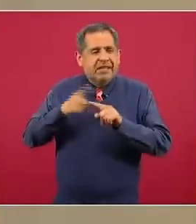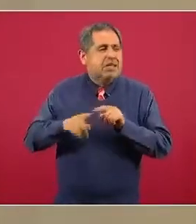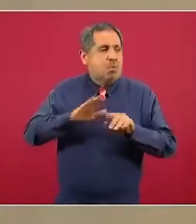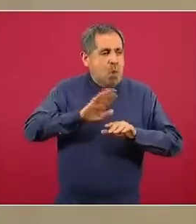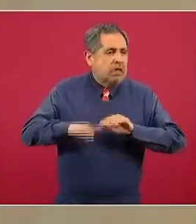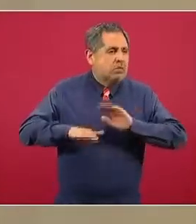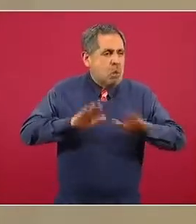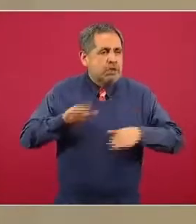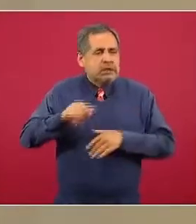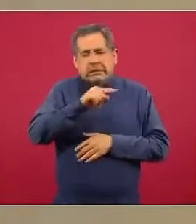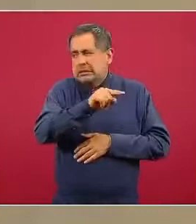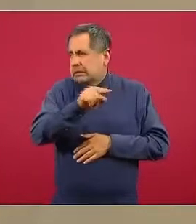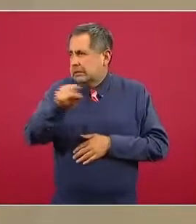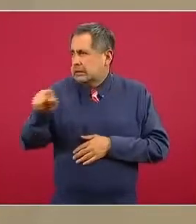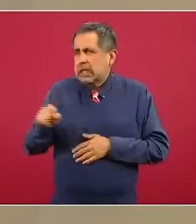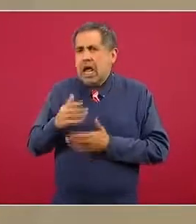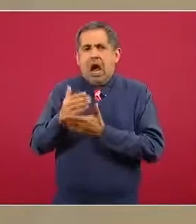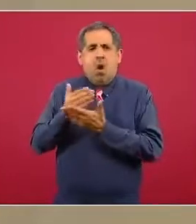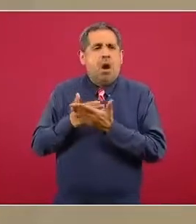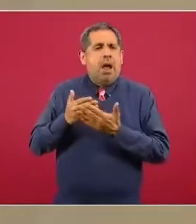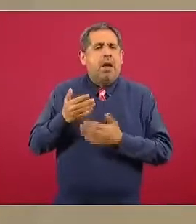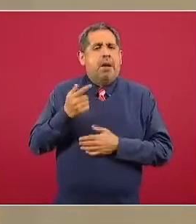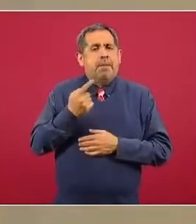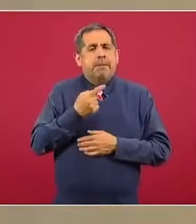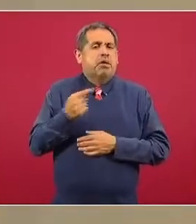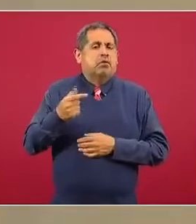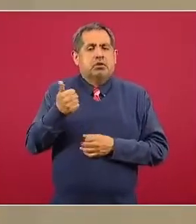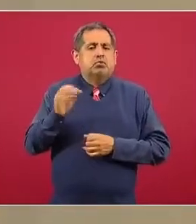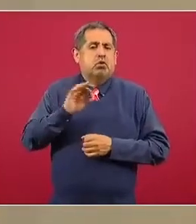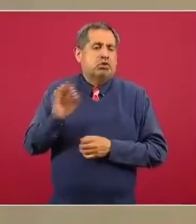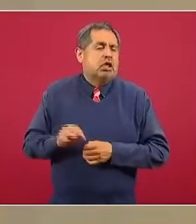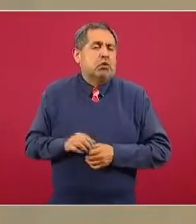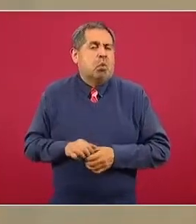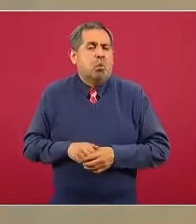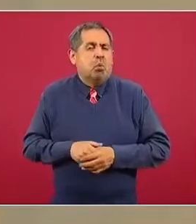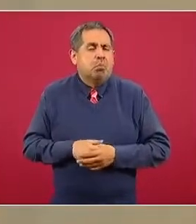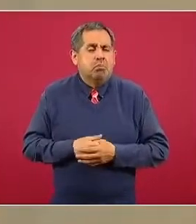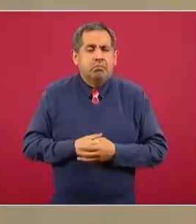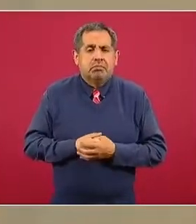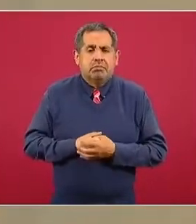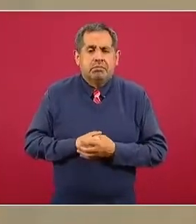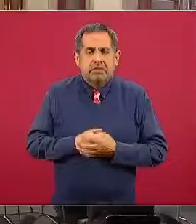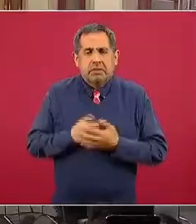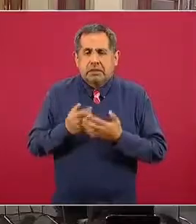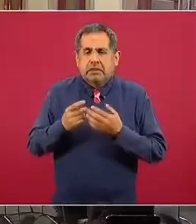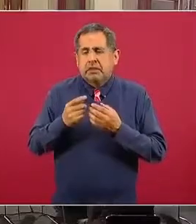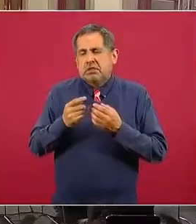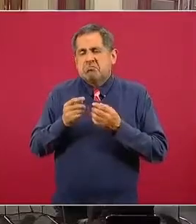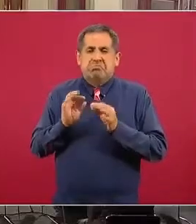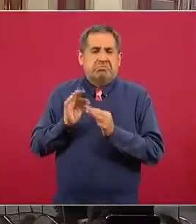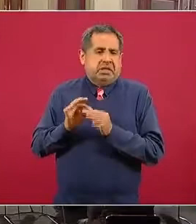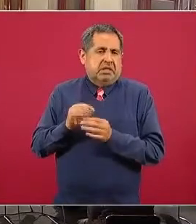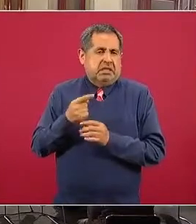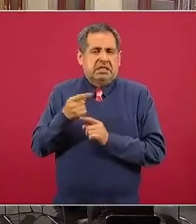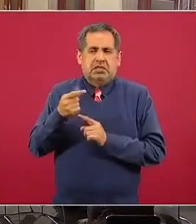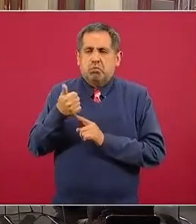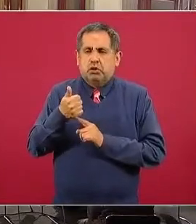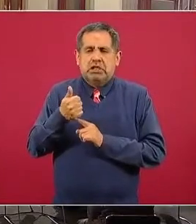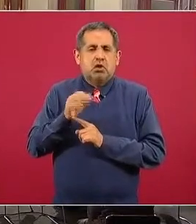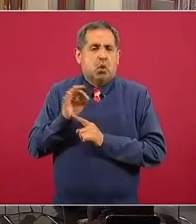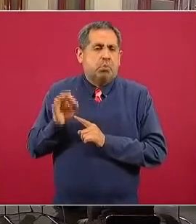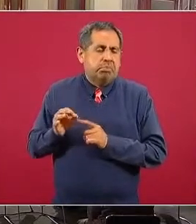defunciones ocurridas y registradas en la herramienta informática que es el CISBER, un menos 6% de